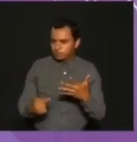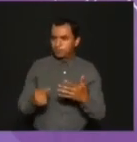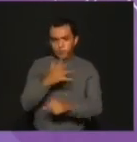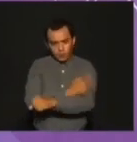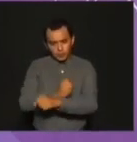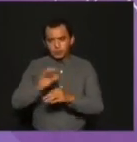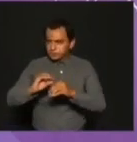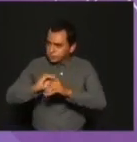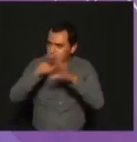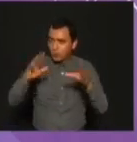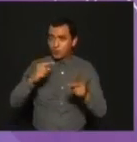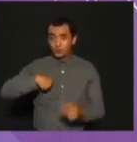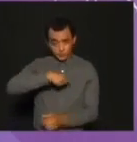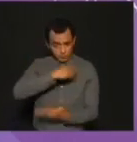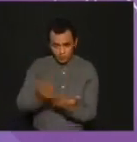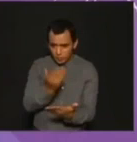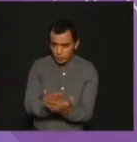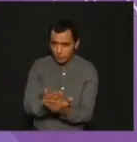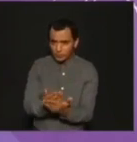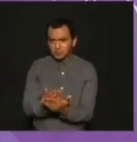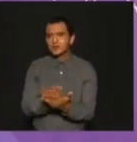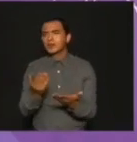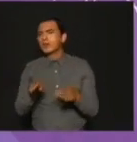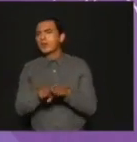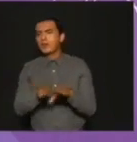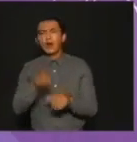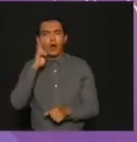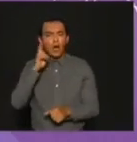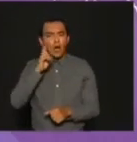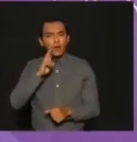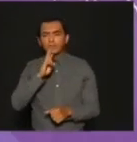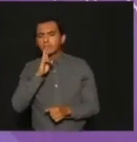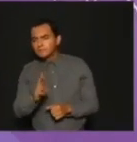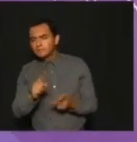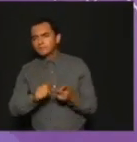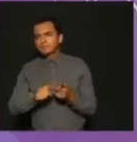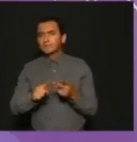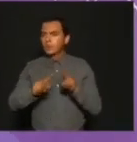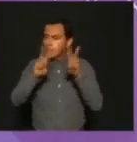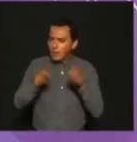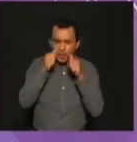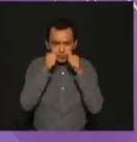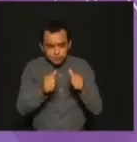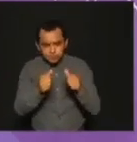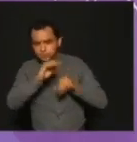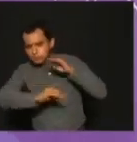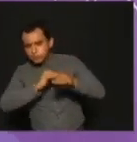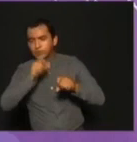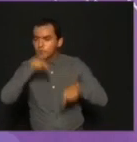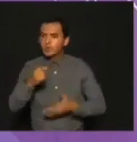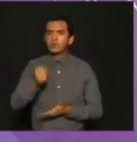transparencia. Nuestra propuesta te dice qué vamos a resolver, cómo lo vamos a resolver y cómo se va a